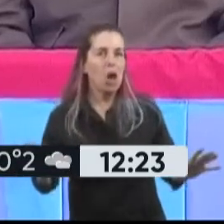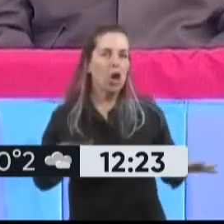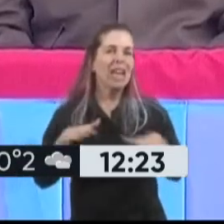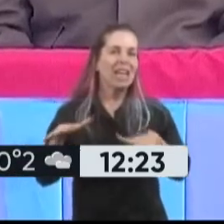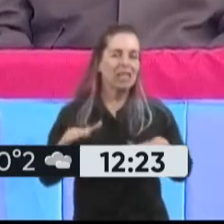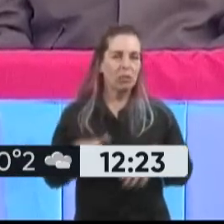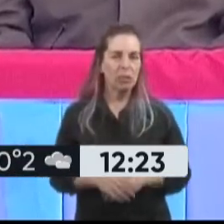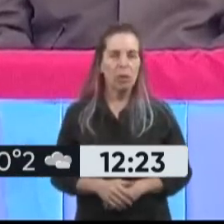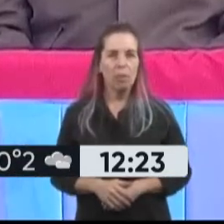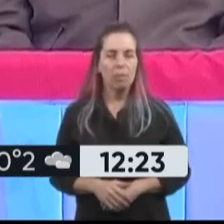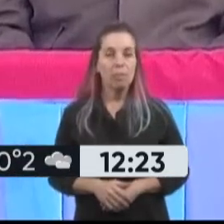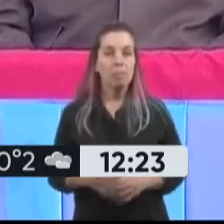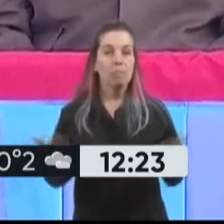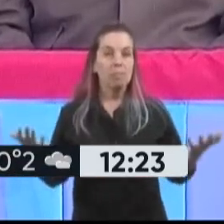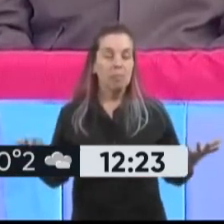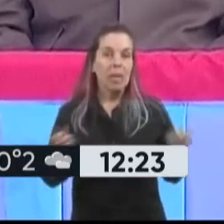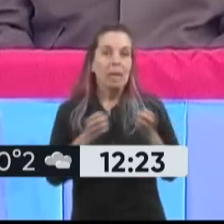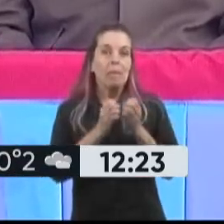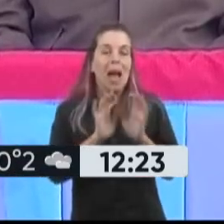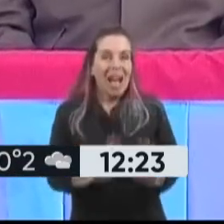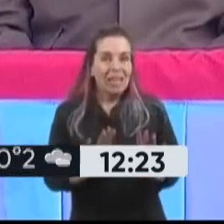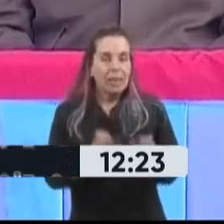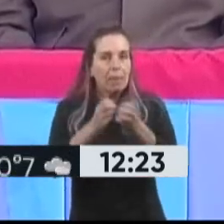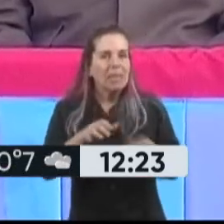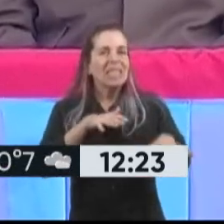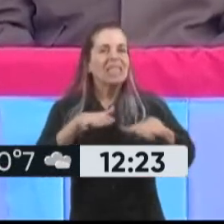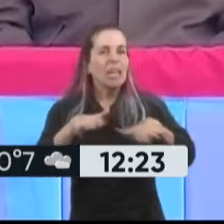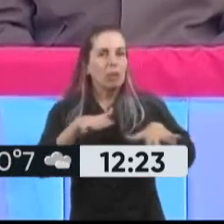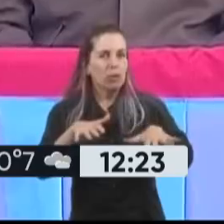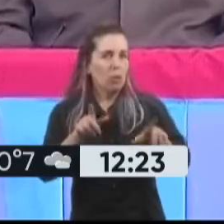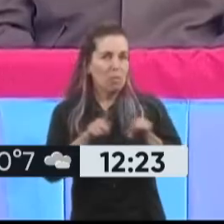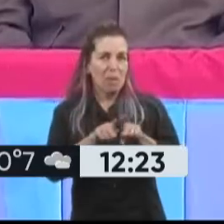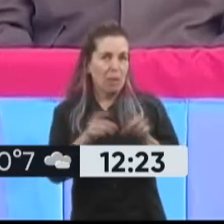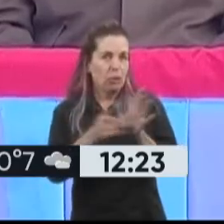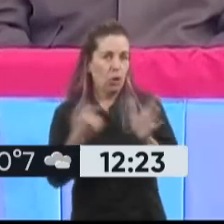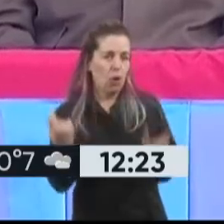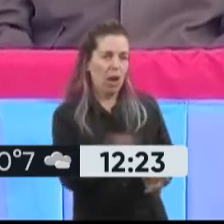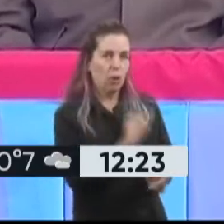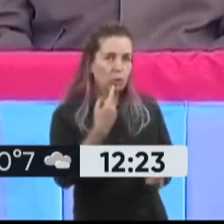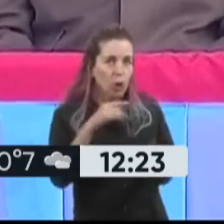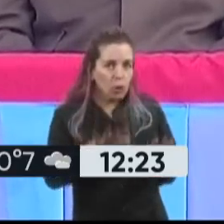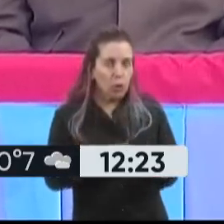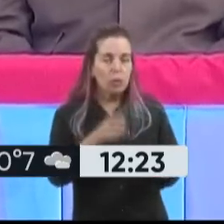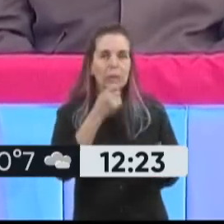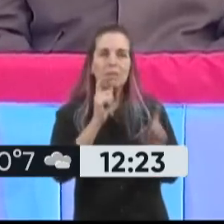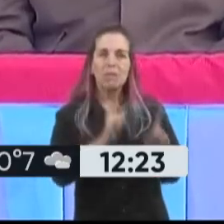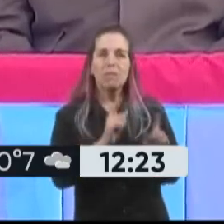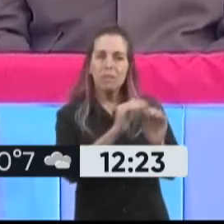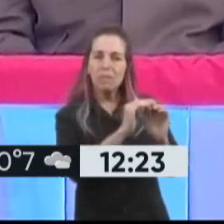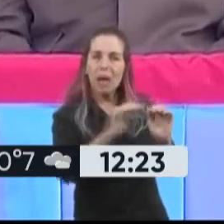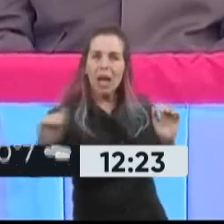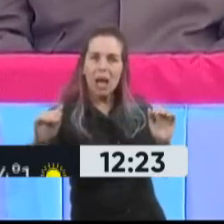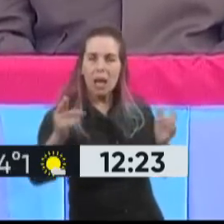inicio. Cuando el punto de partida es tan catastrófico como el que nos tocó a nosotros, lograr la sustentabilidad lleva